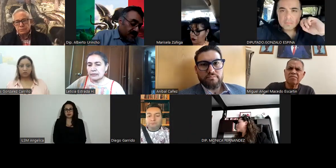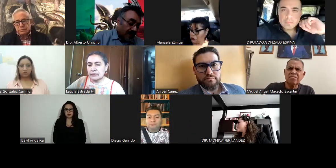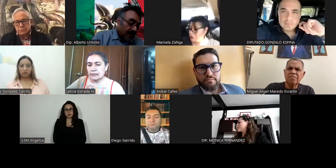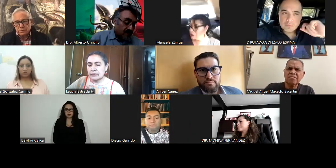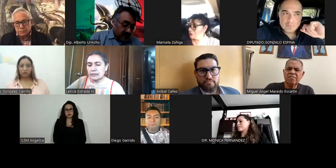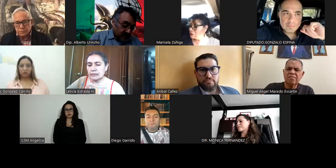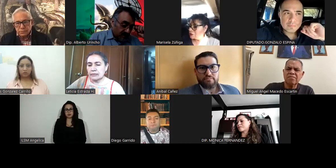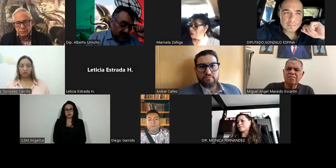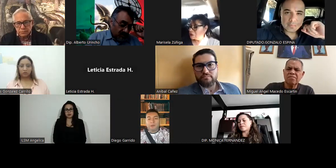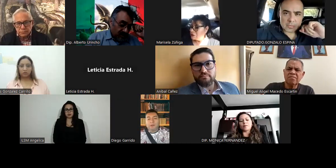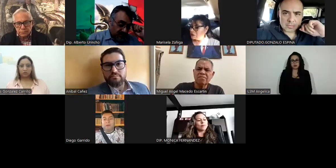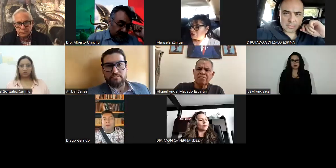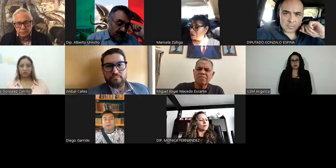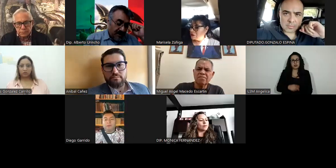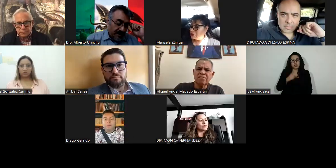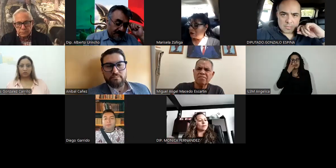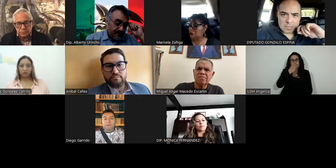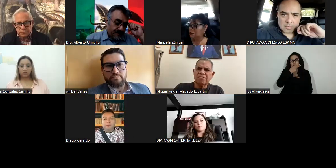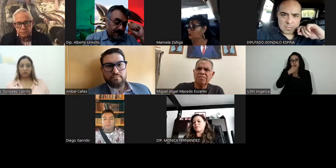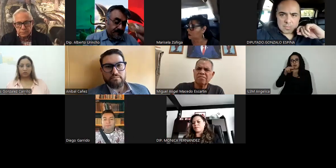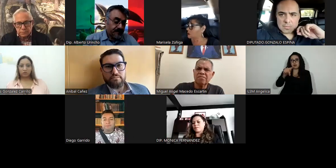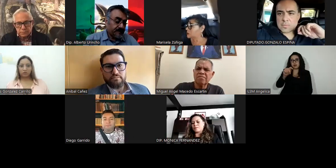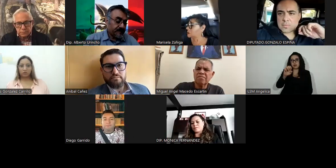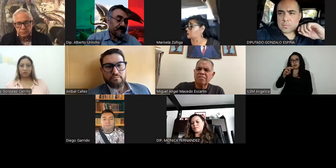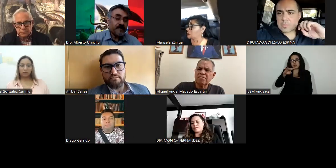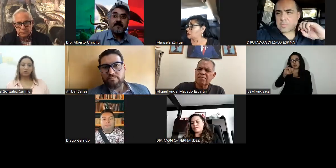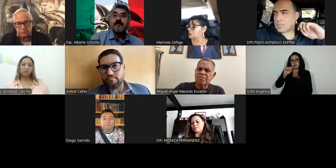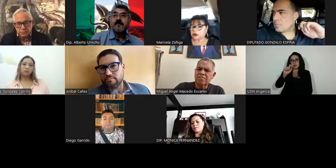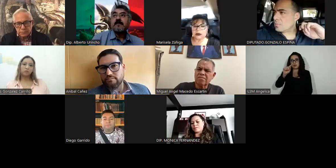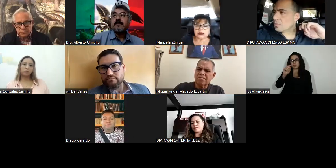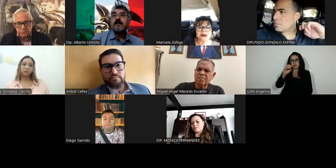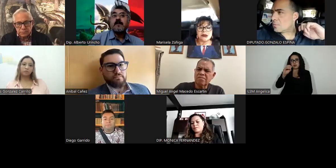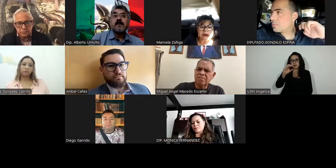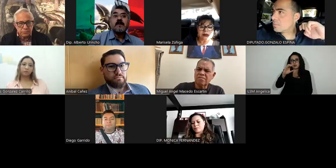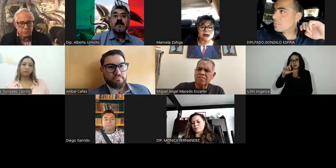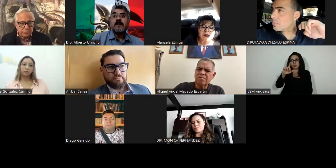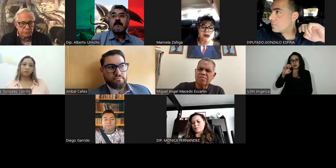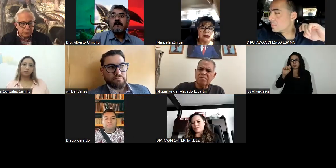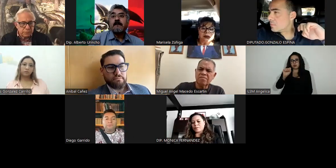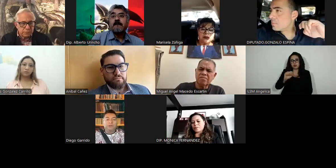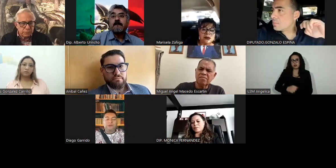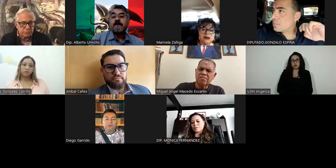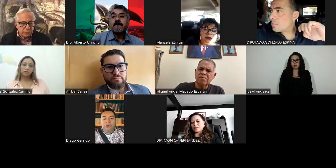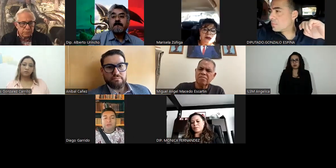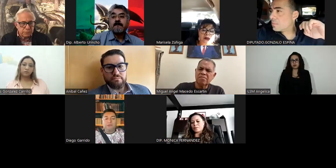Diputado Temístocles Villanueva. Gracias, diputada.